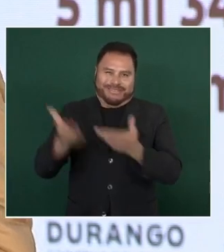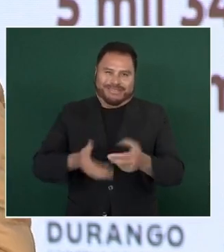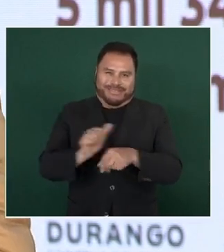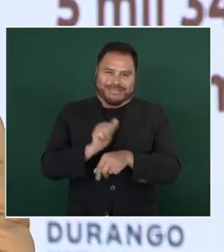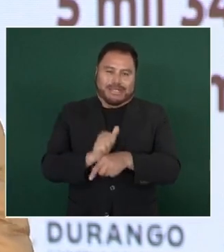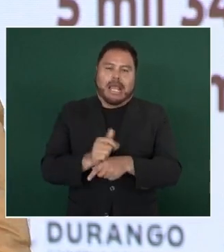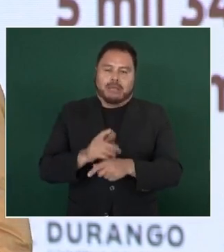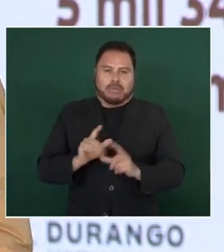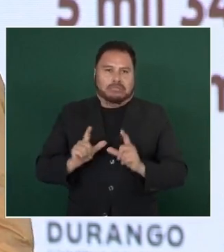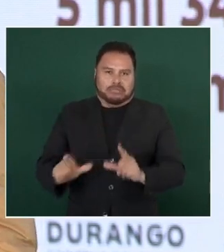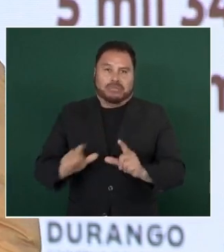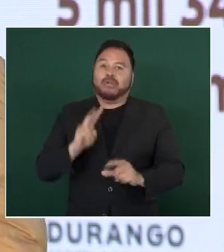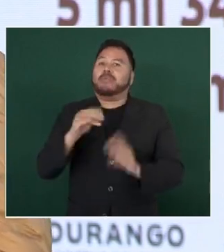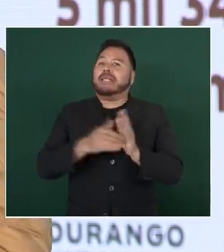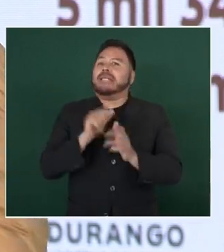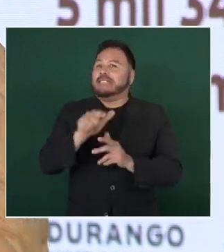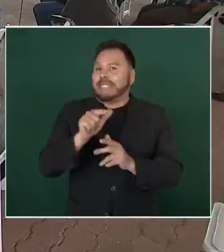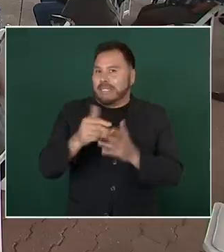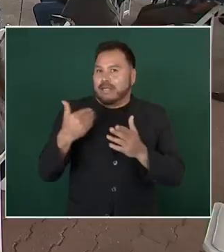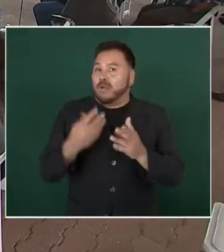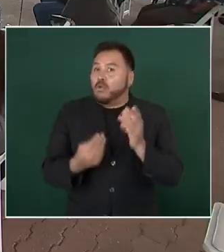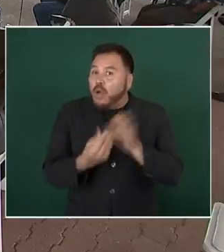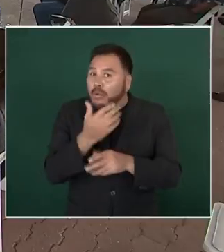esta regularización, de